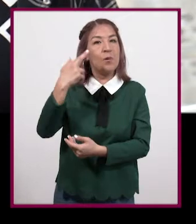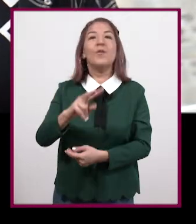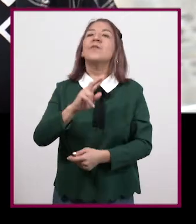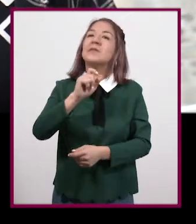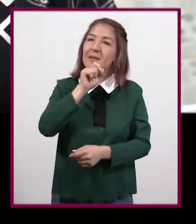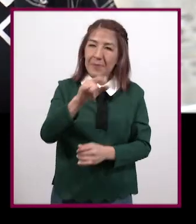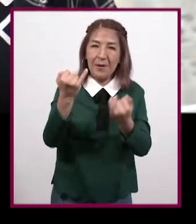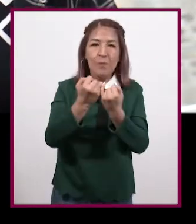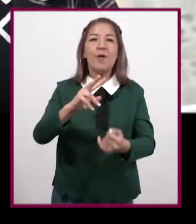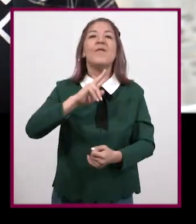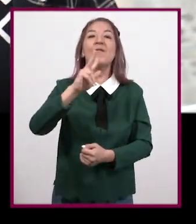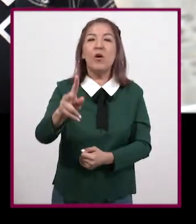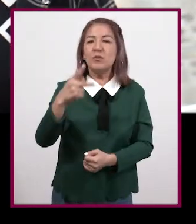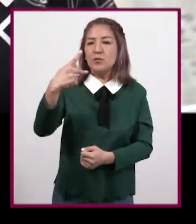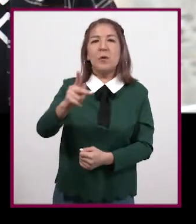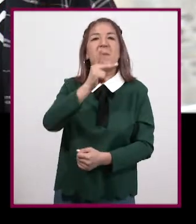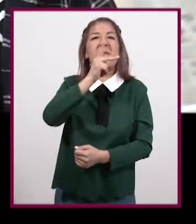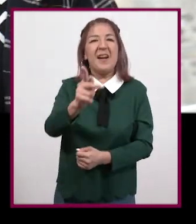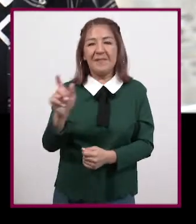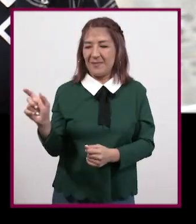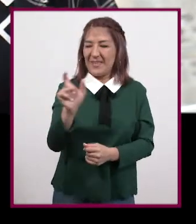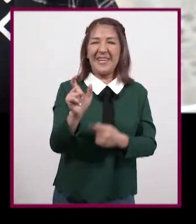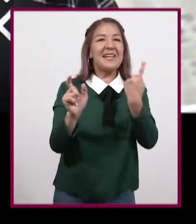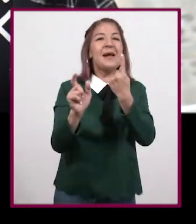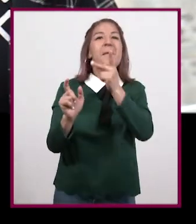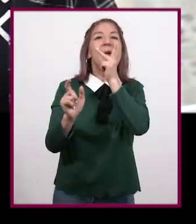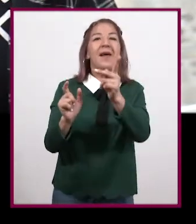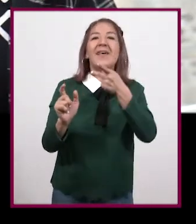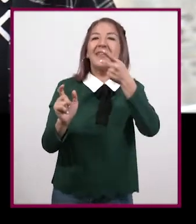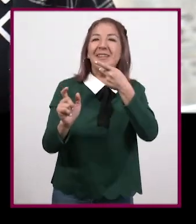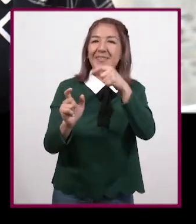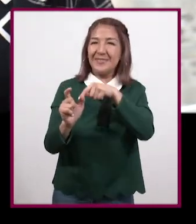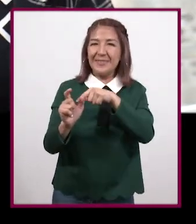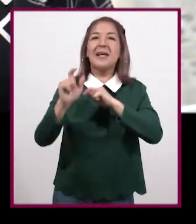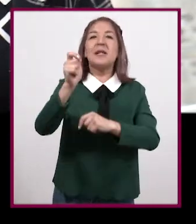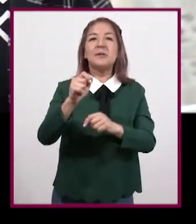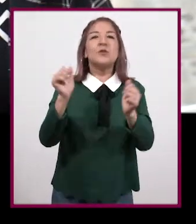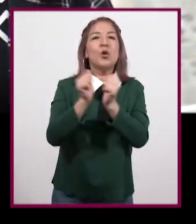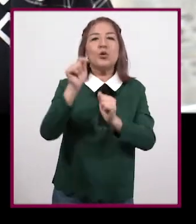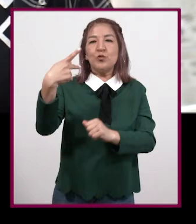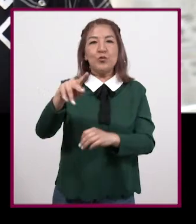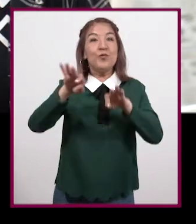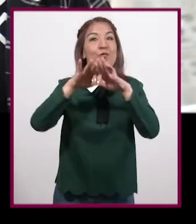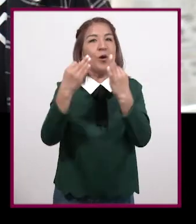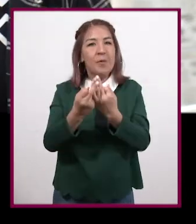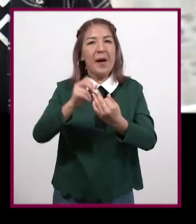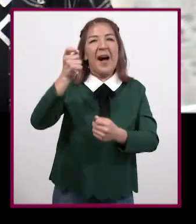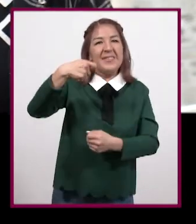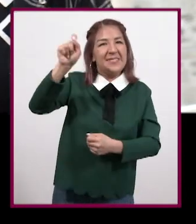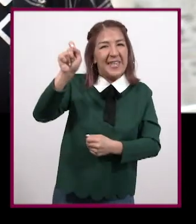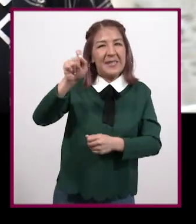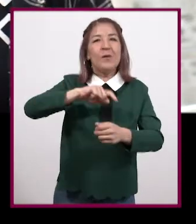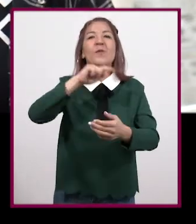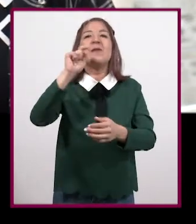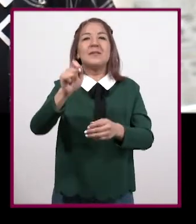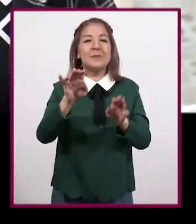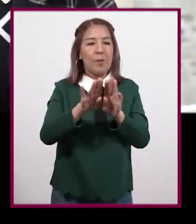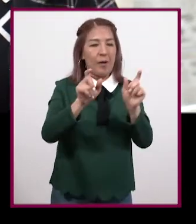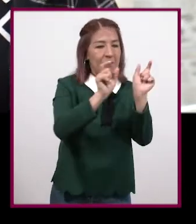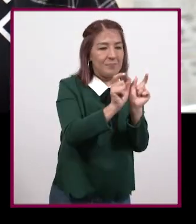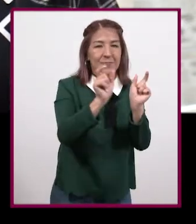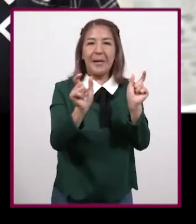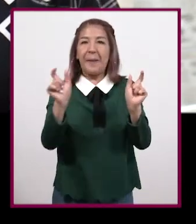también es la voz, también es la palabra que se dice, cuál es como el tipo de entonación que tiene cada